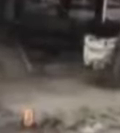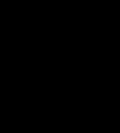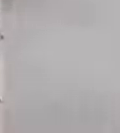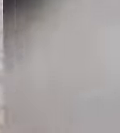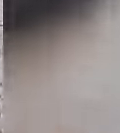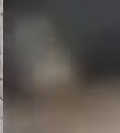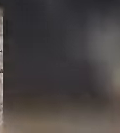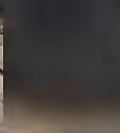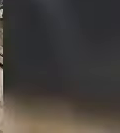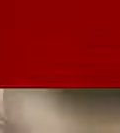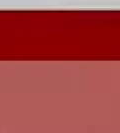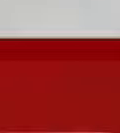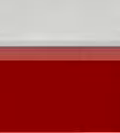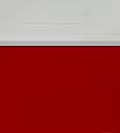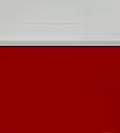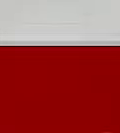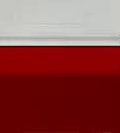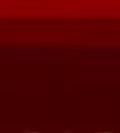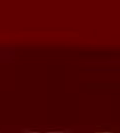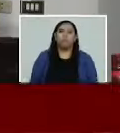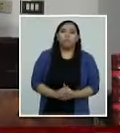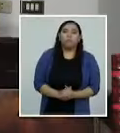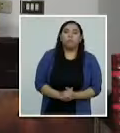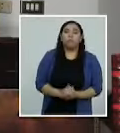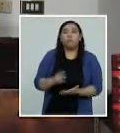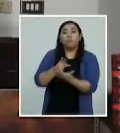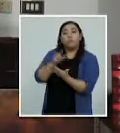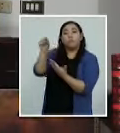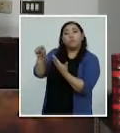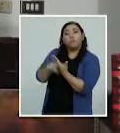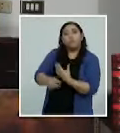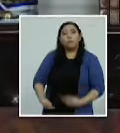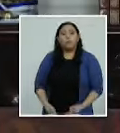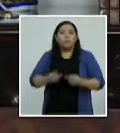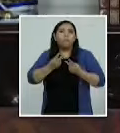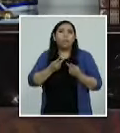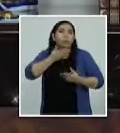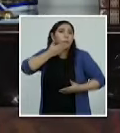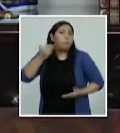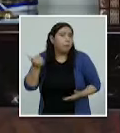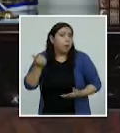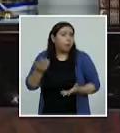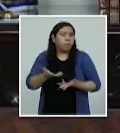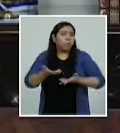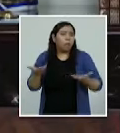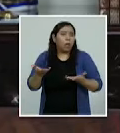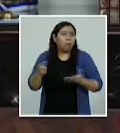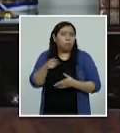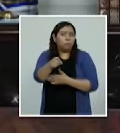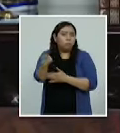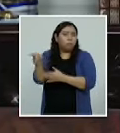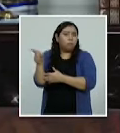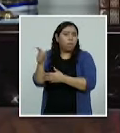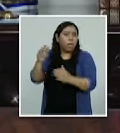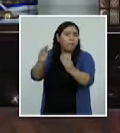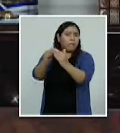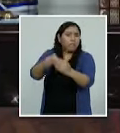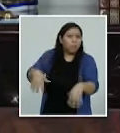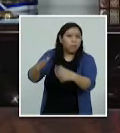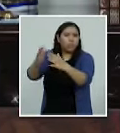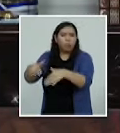El programa Vida Mejor apoyará la construcción y reconstrucción de viviendas a miles de familias damnificadas, así